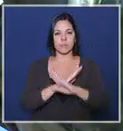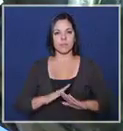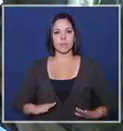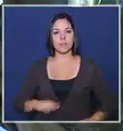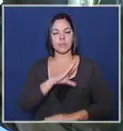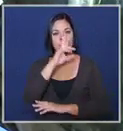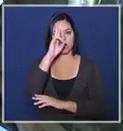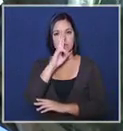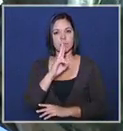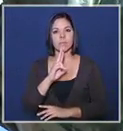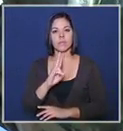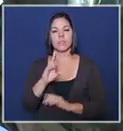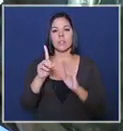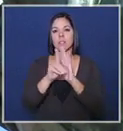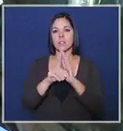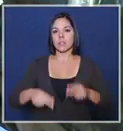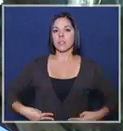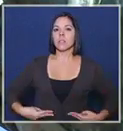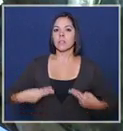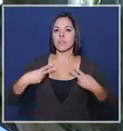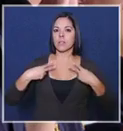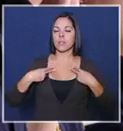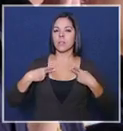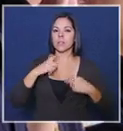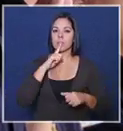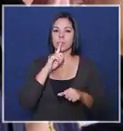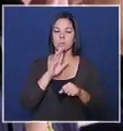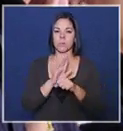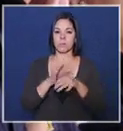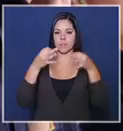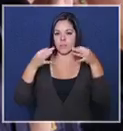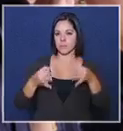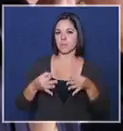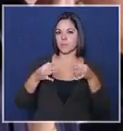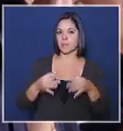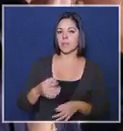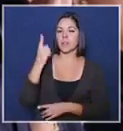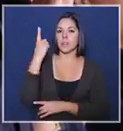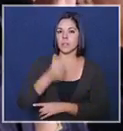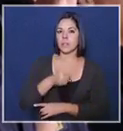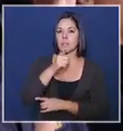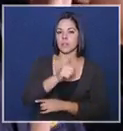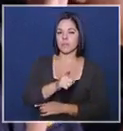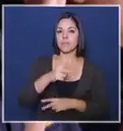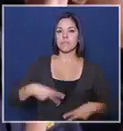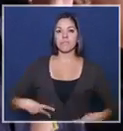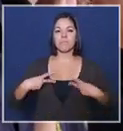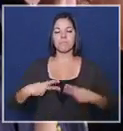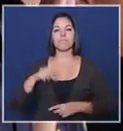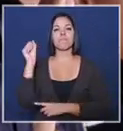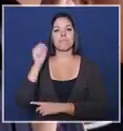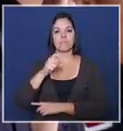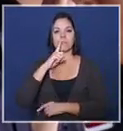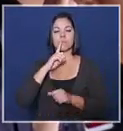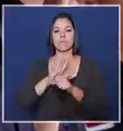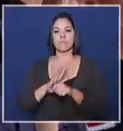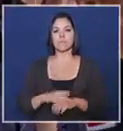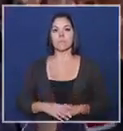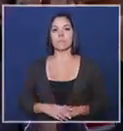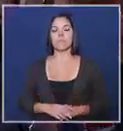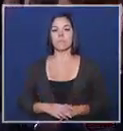paz, respetuoso de los derechos humanos, cumpliendo fielmente los deberes de vuestro destino? ¡Sí,